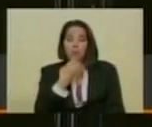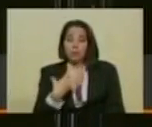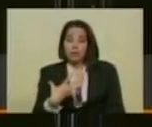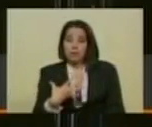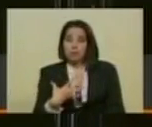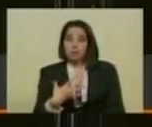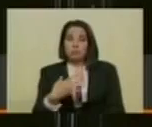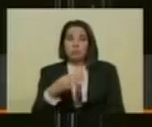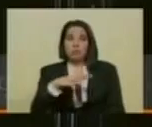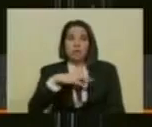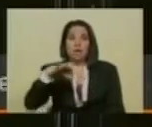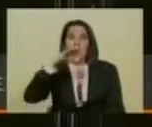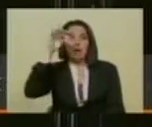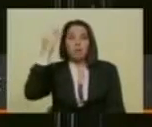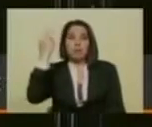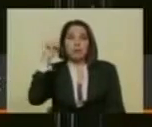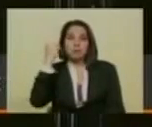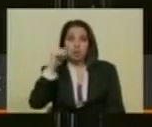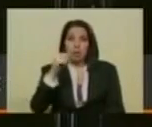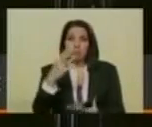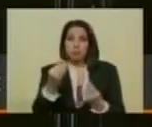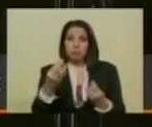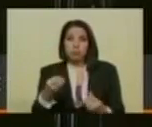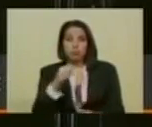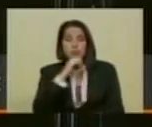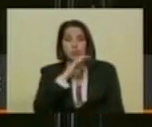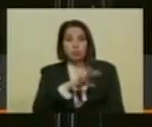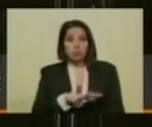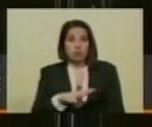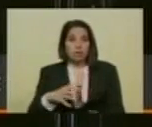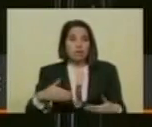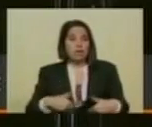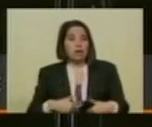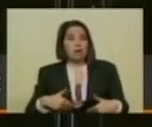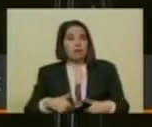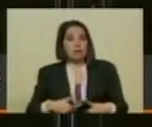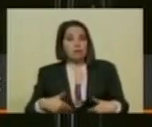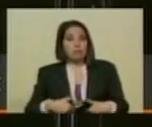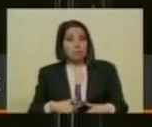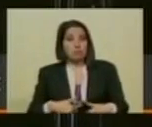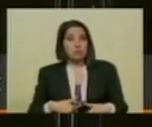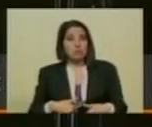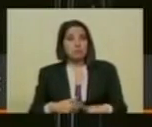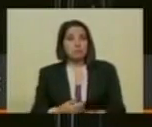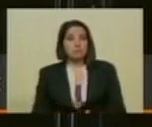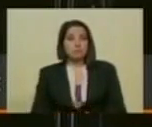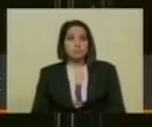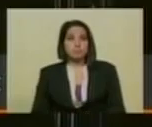alma nacional, de tantas historias de lucha que se han acumulado.